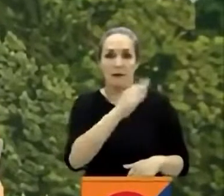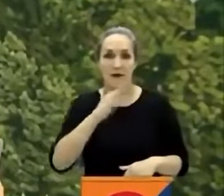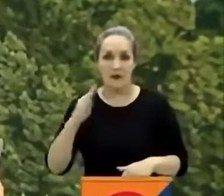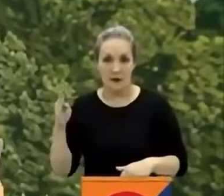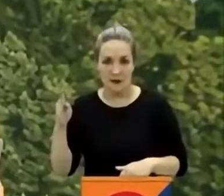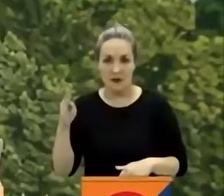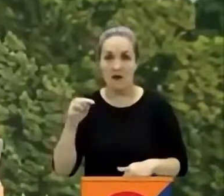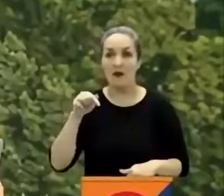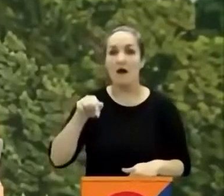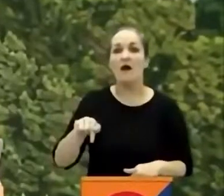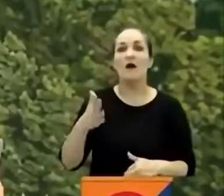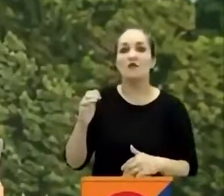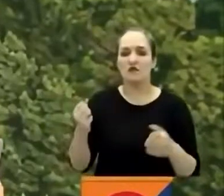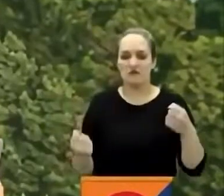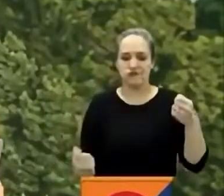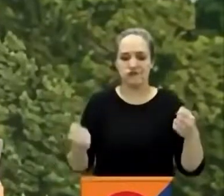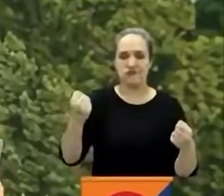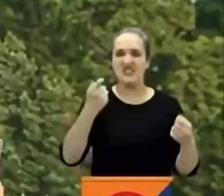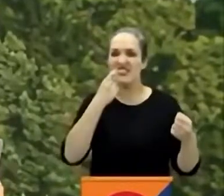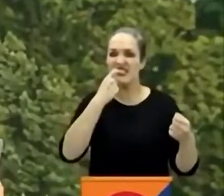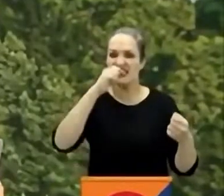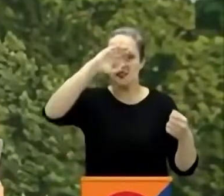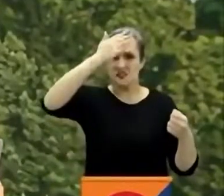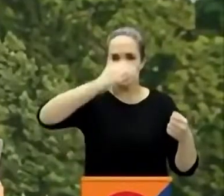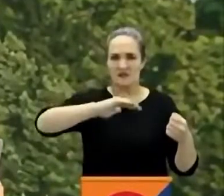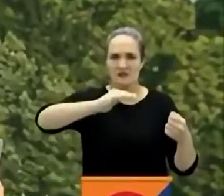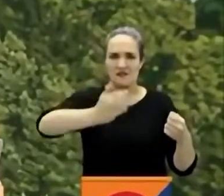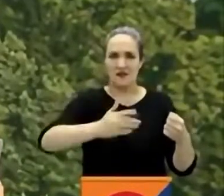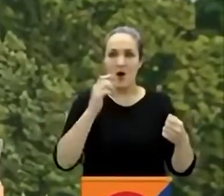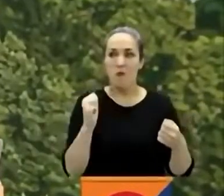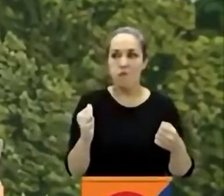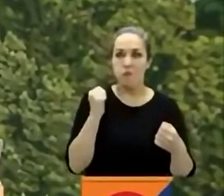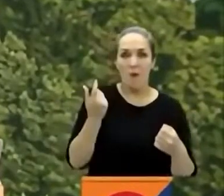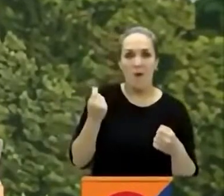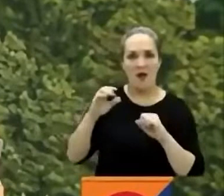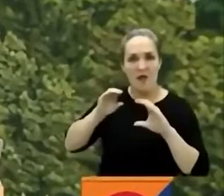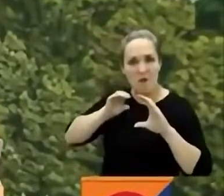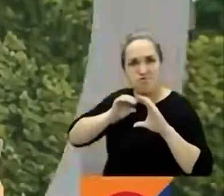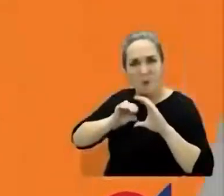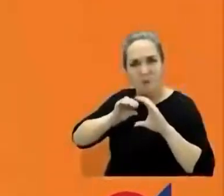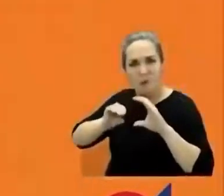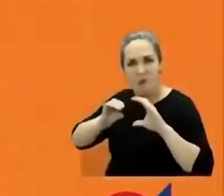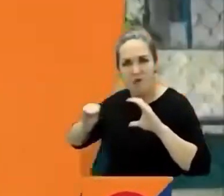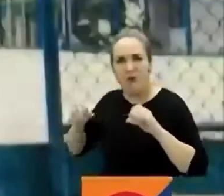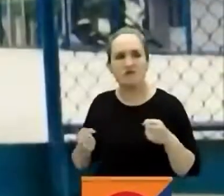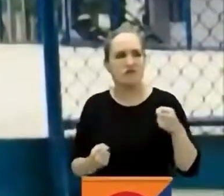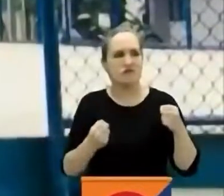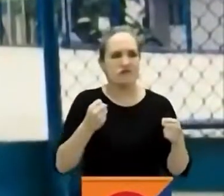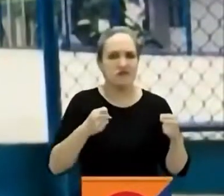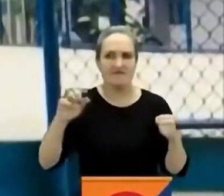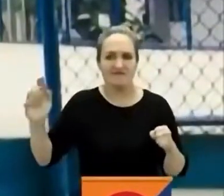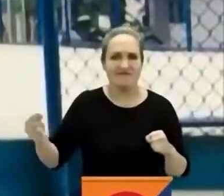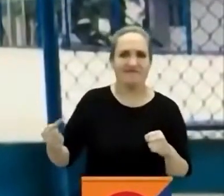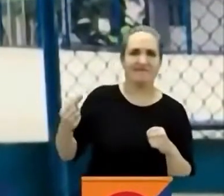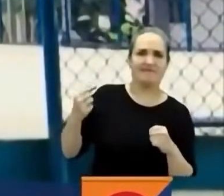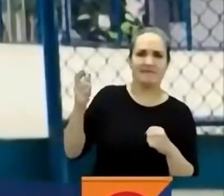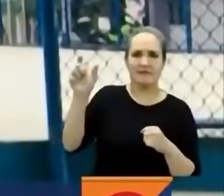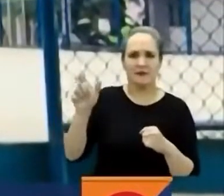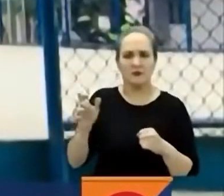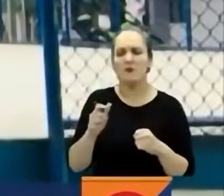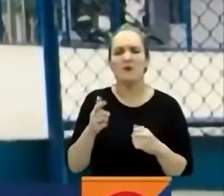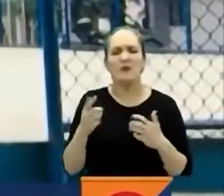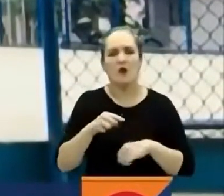a un carro de valores. Silvana Salas, ella es periodista de la Radio Nacional, nos tiene más detalles. La situación se registró a